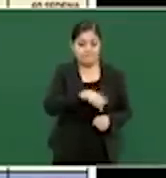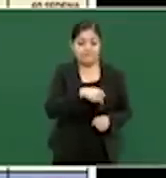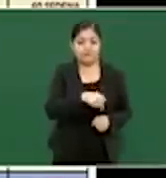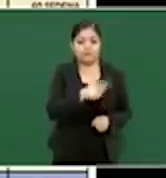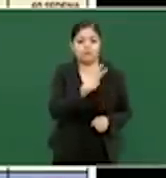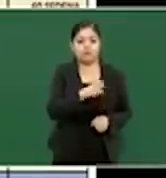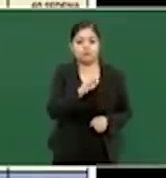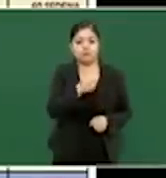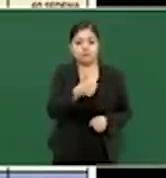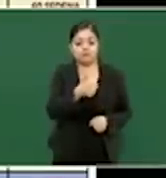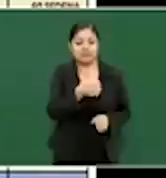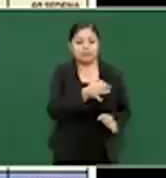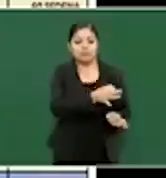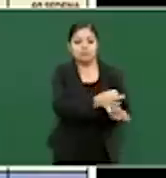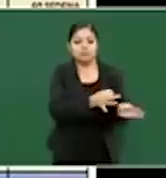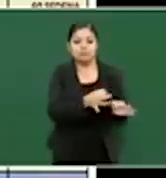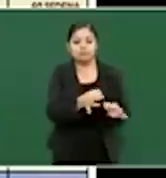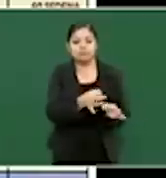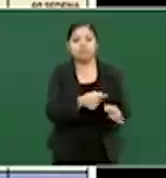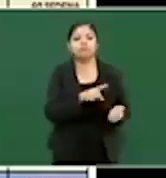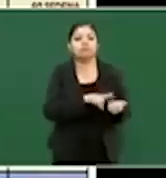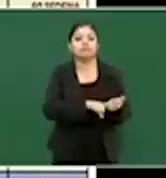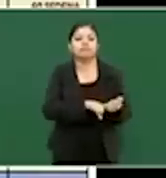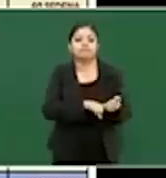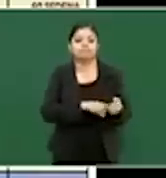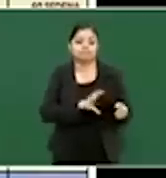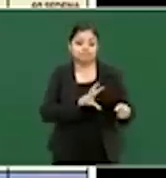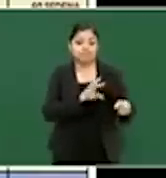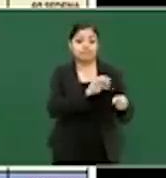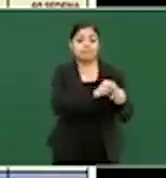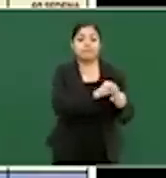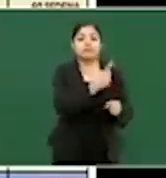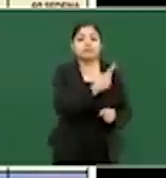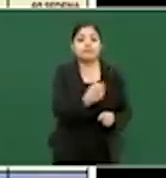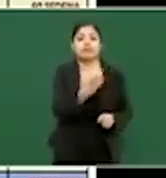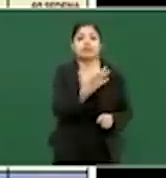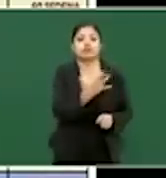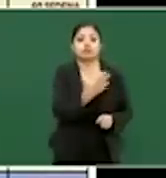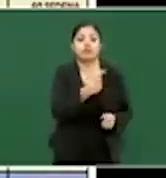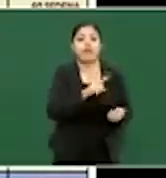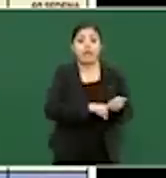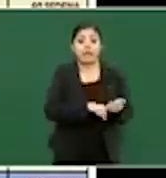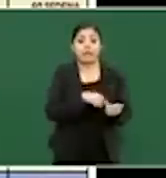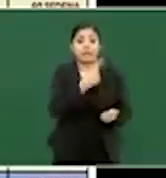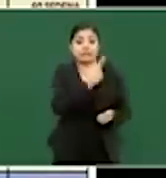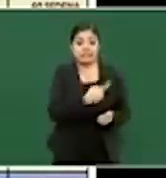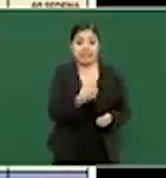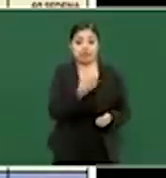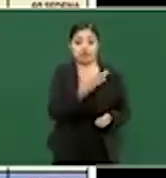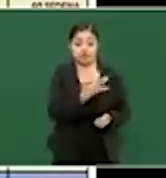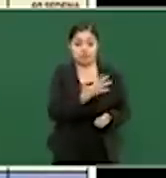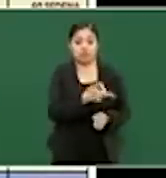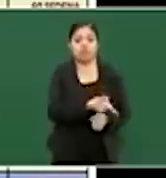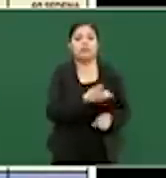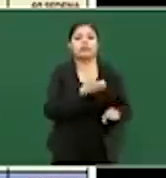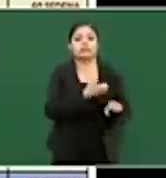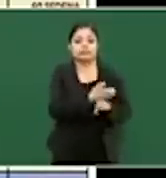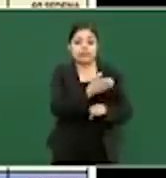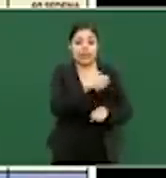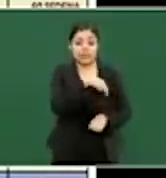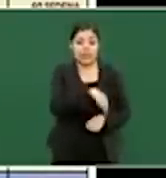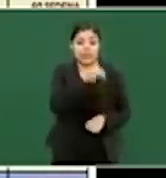regionales se están integrando 150 y de esas 150 aquí en el Estado son